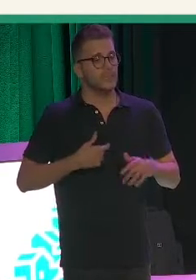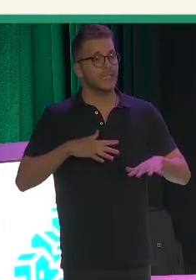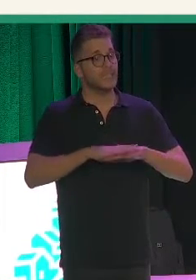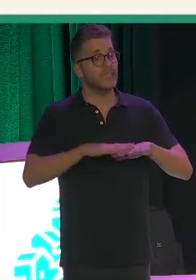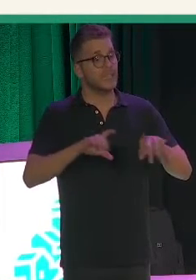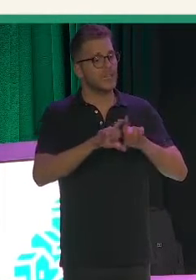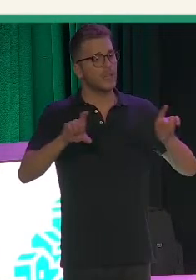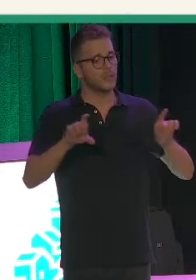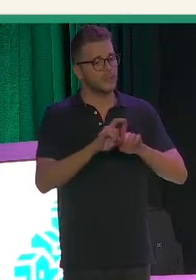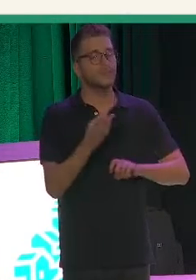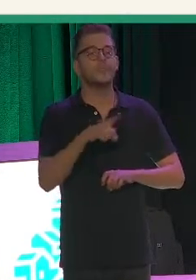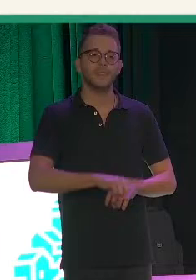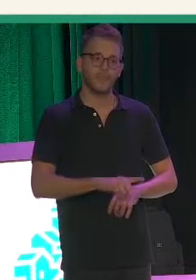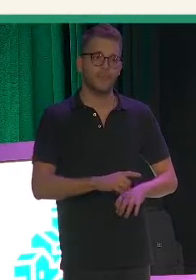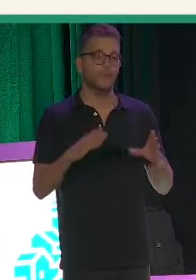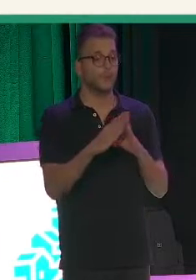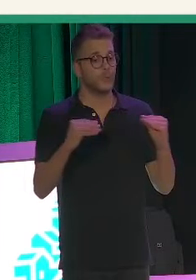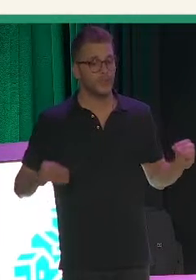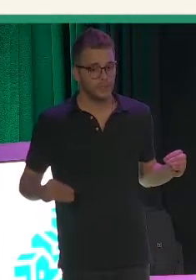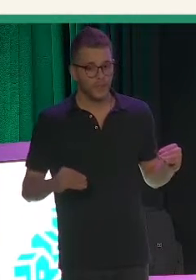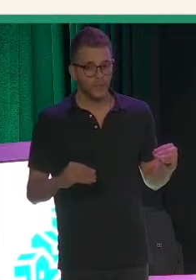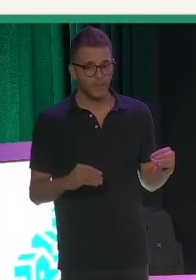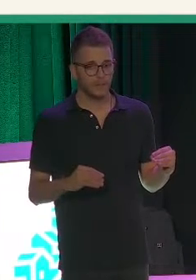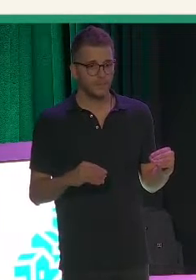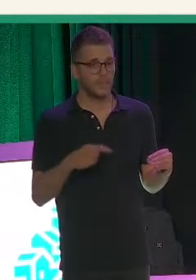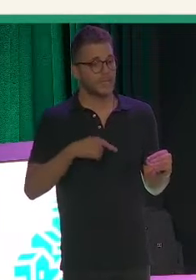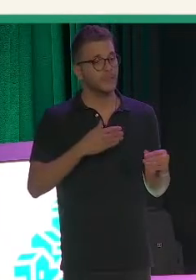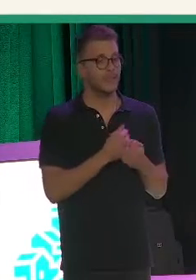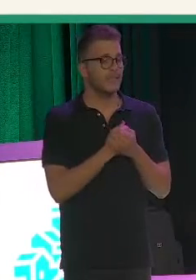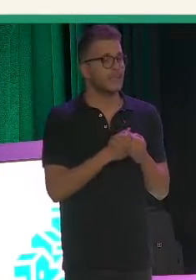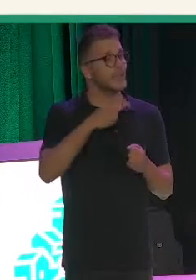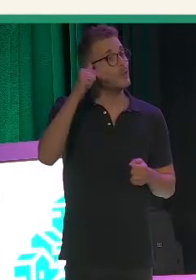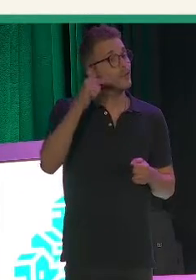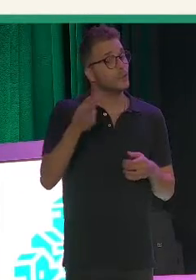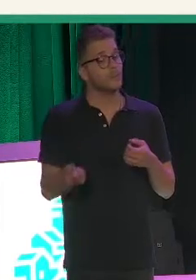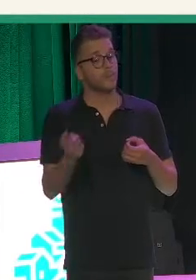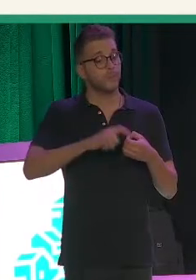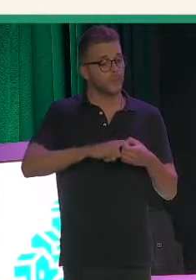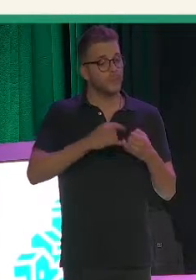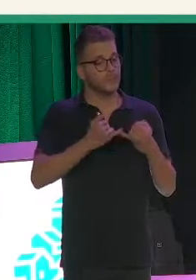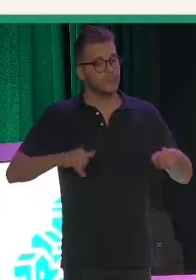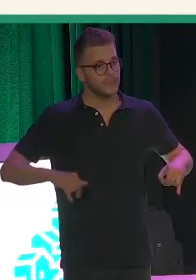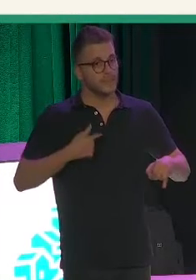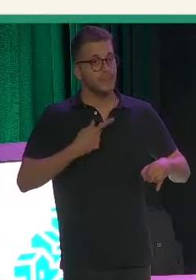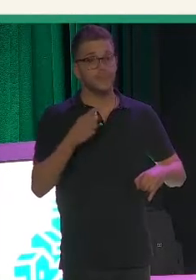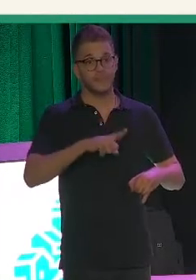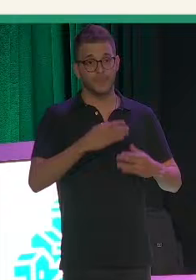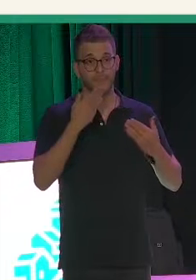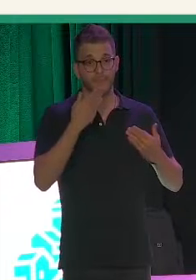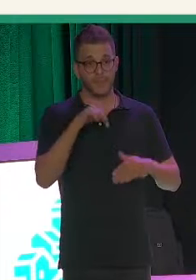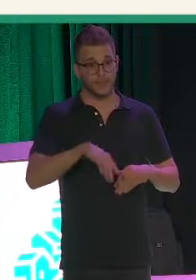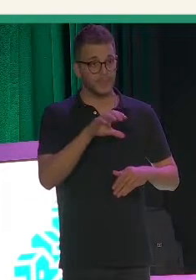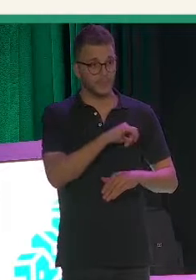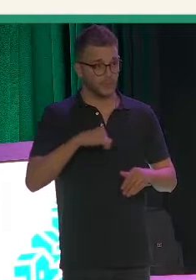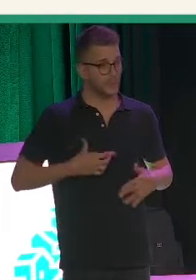y la universidad, querido rector, que os habéis incorporado, yo creo, a este encuentro y a quien nos debemos también muchísimo en esta comunidad. Así que